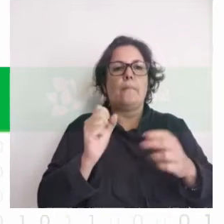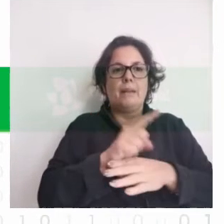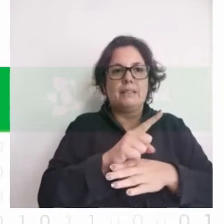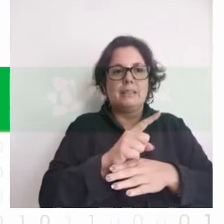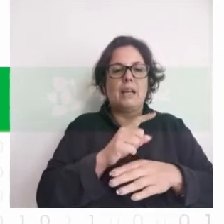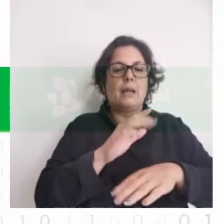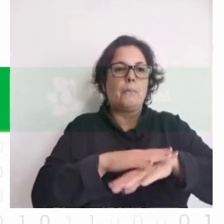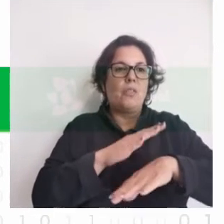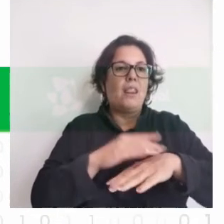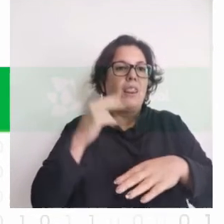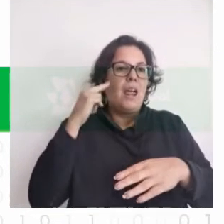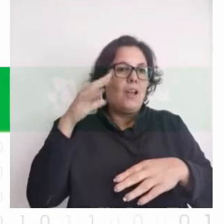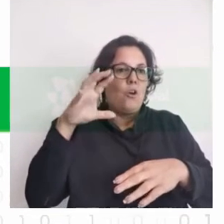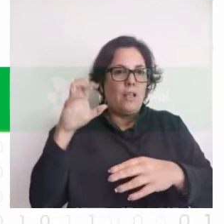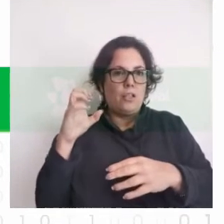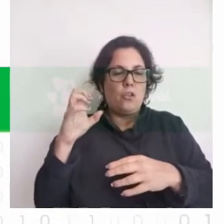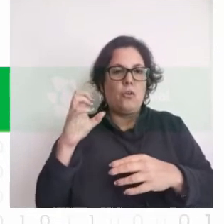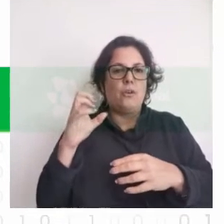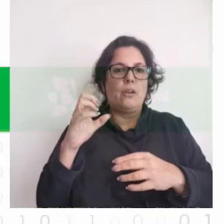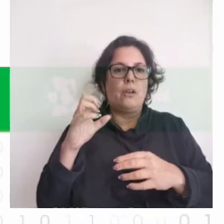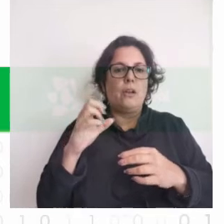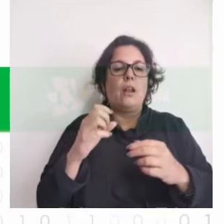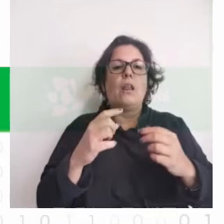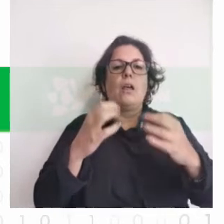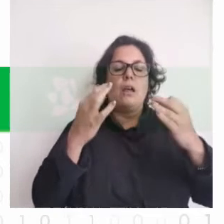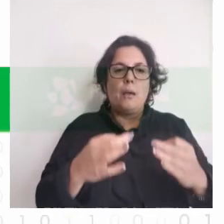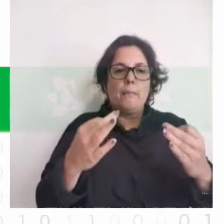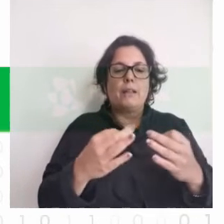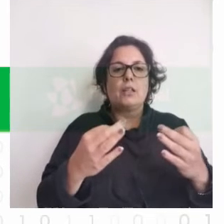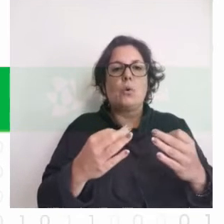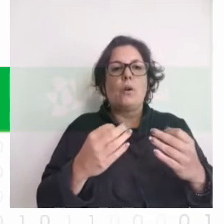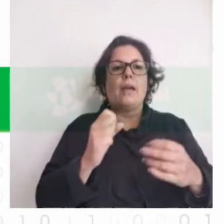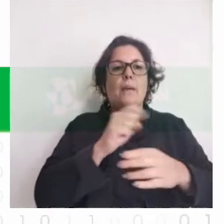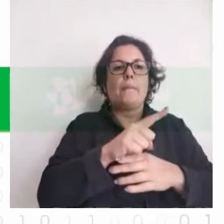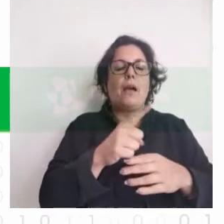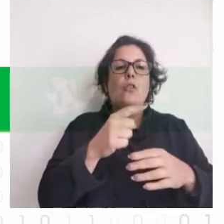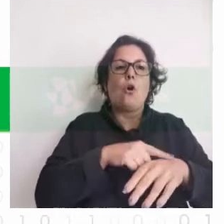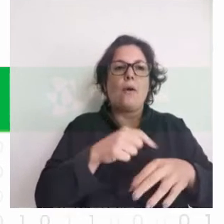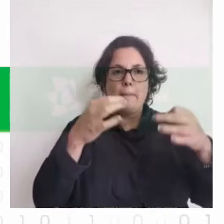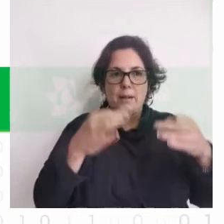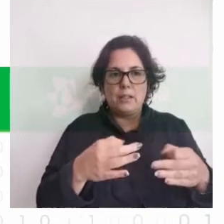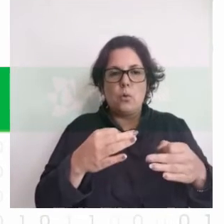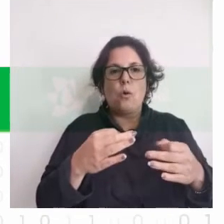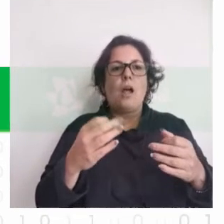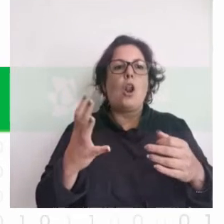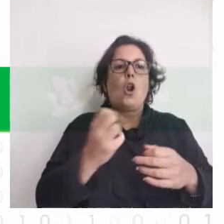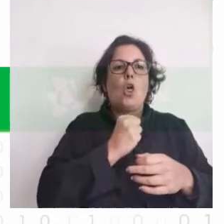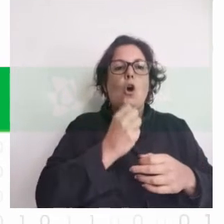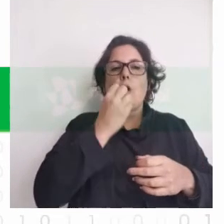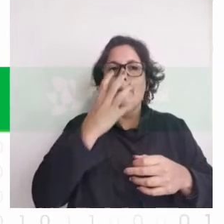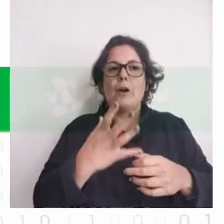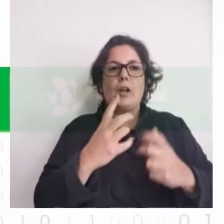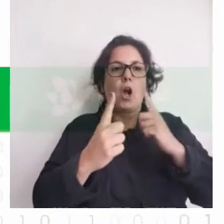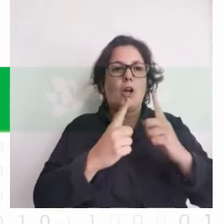modalidad recordatorio, que con un framing particular, enviado a una hora particular, logró mejorar en un